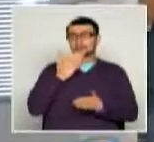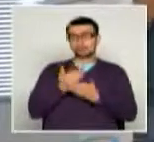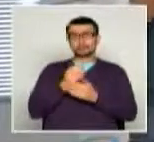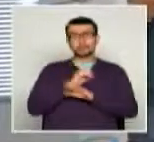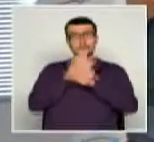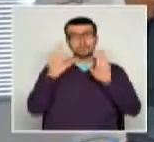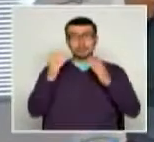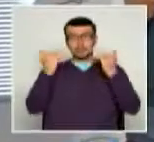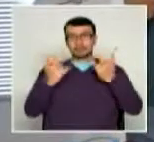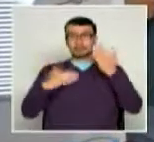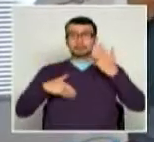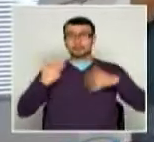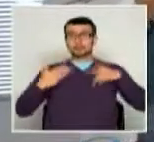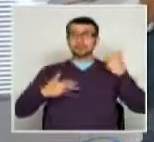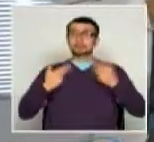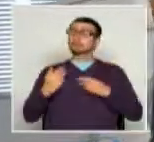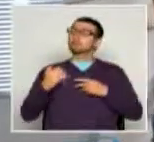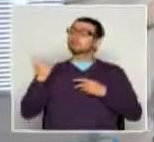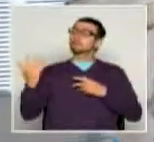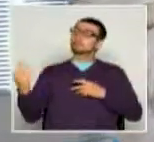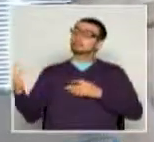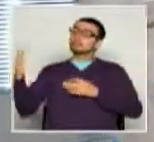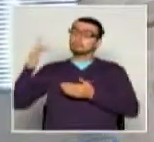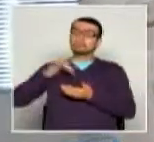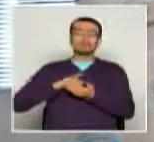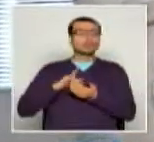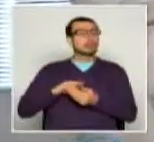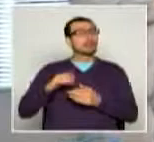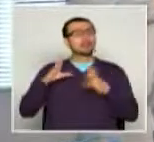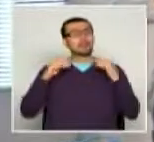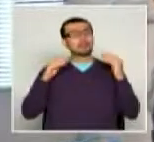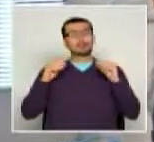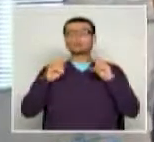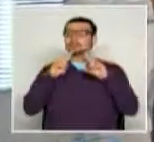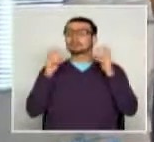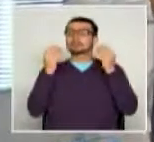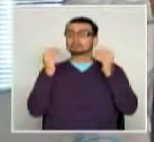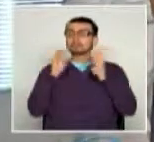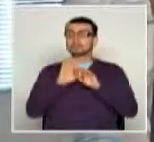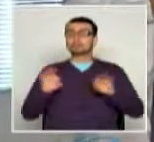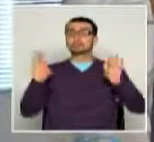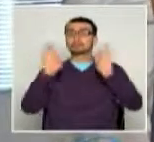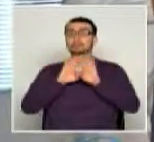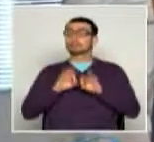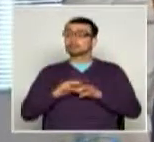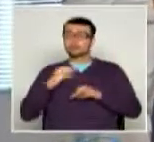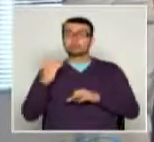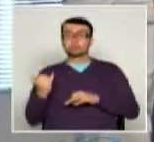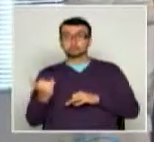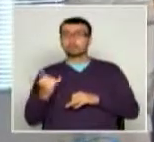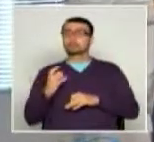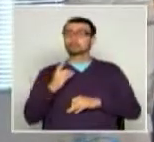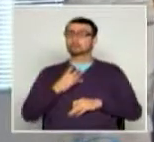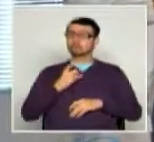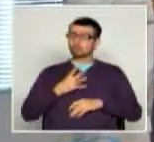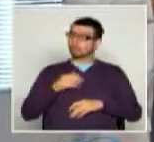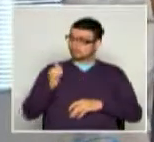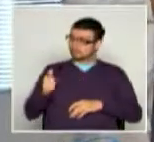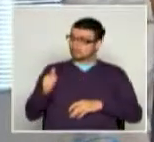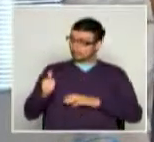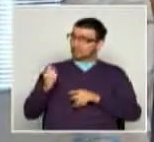mí estar hoy acá a hablar sobre un tema tan importante que es el dolor y lo que usted refería